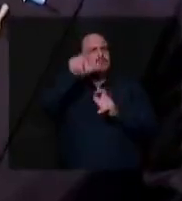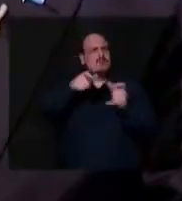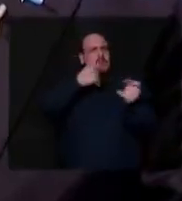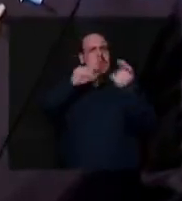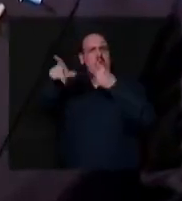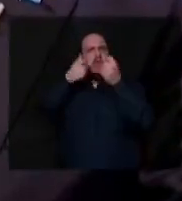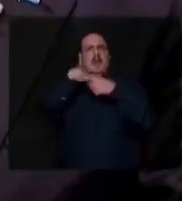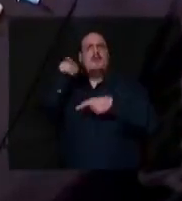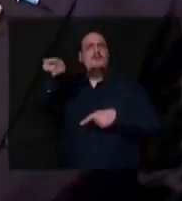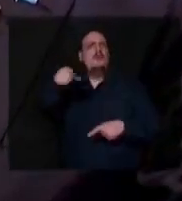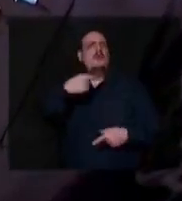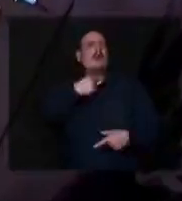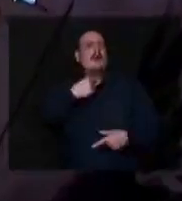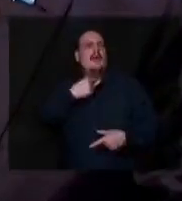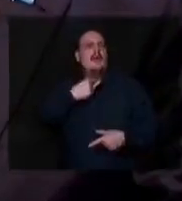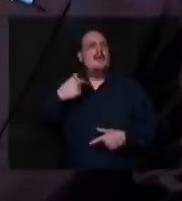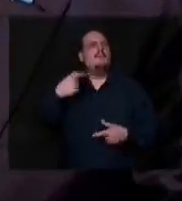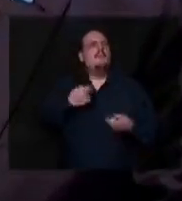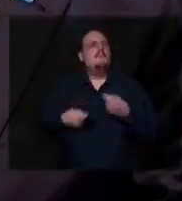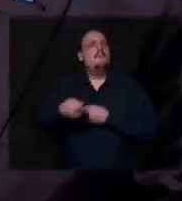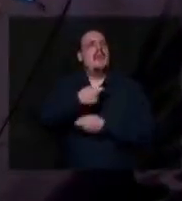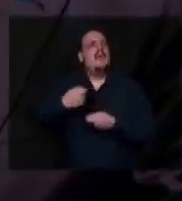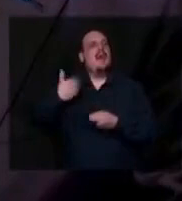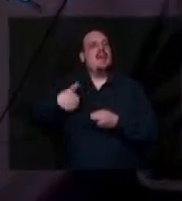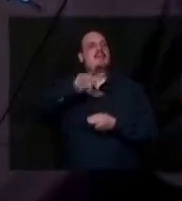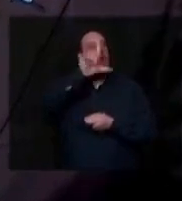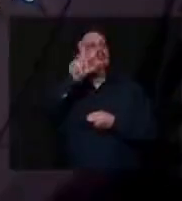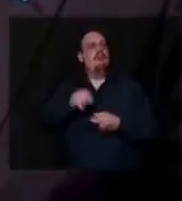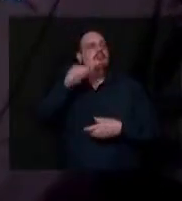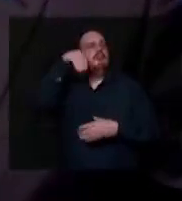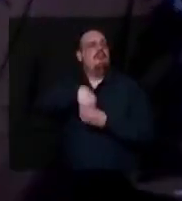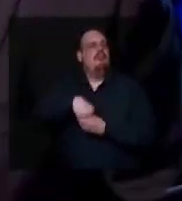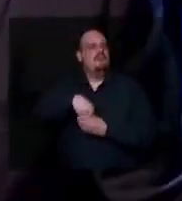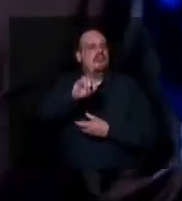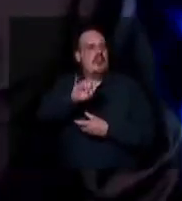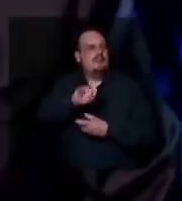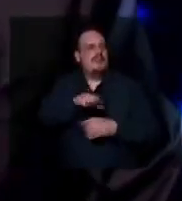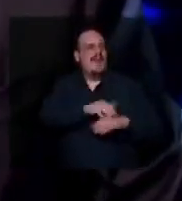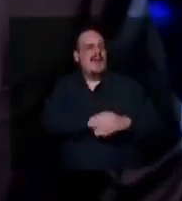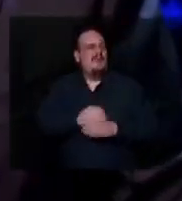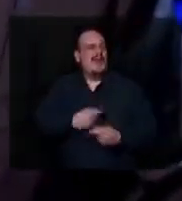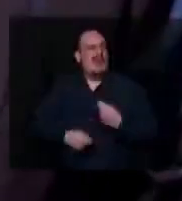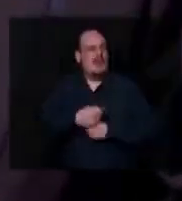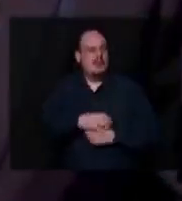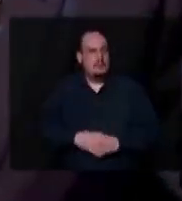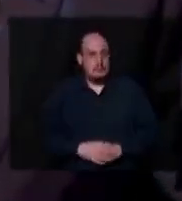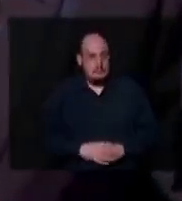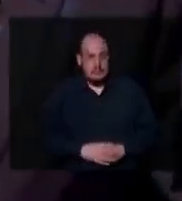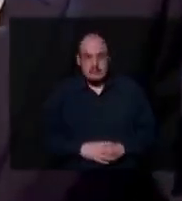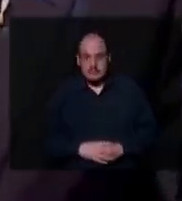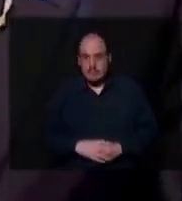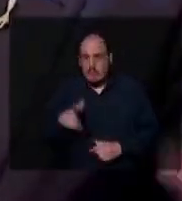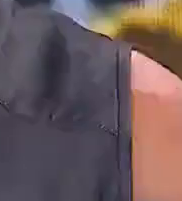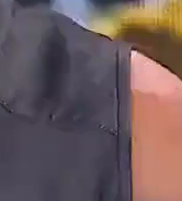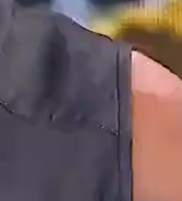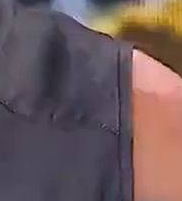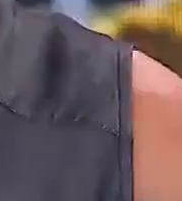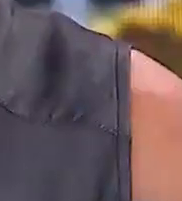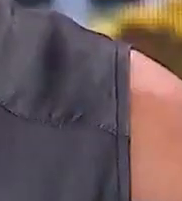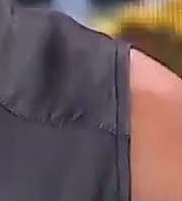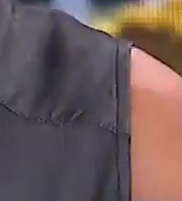autoridad moral para escribir y para decir este los motivos de mi opinión lo escuché hablar mal de